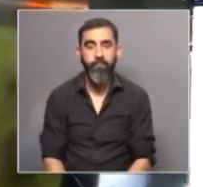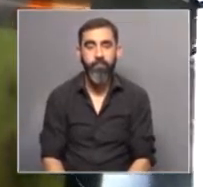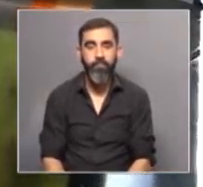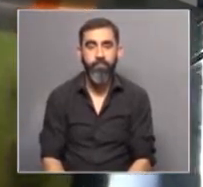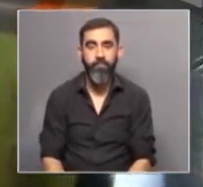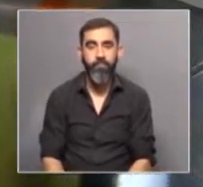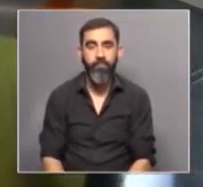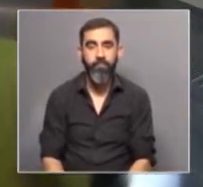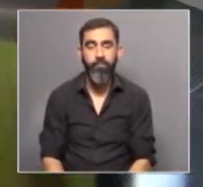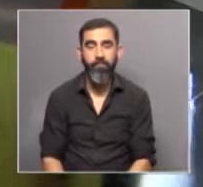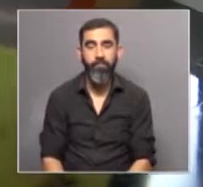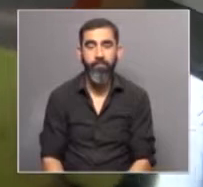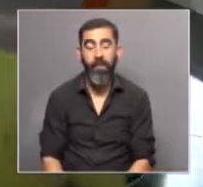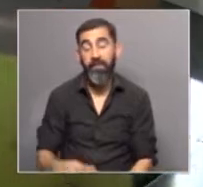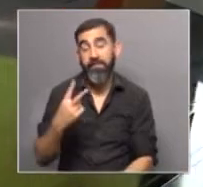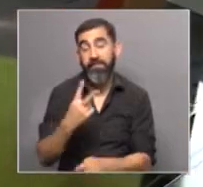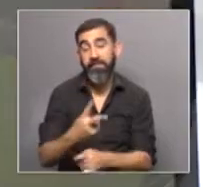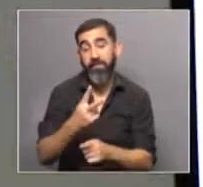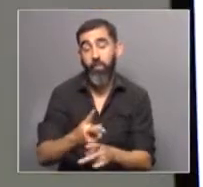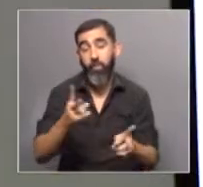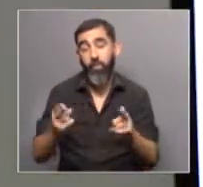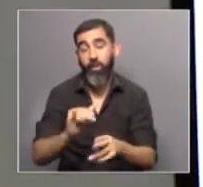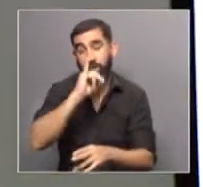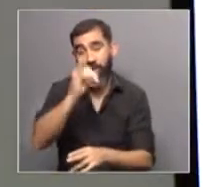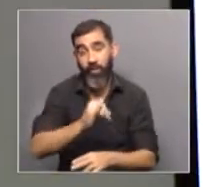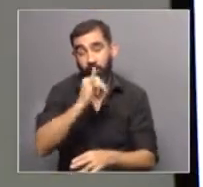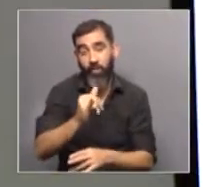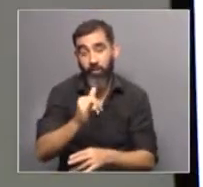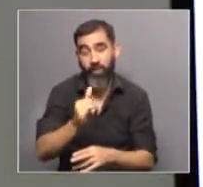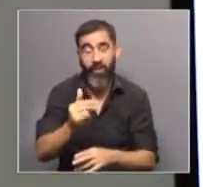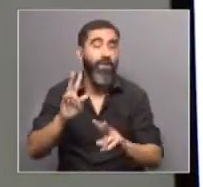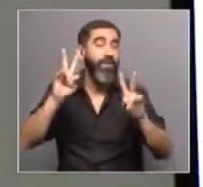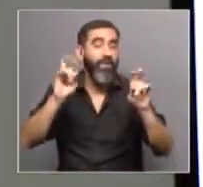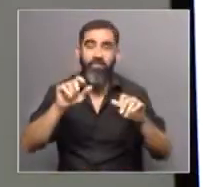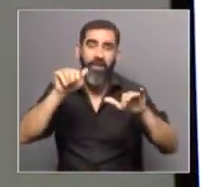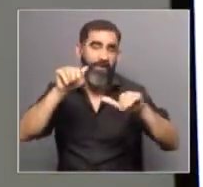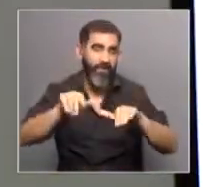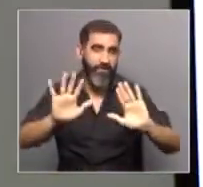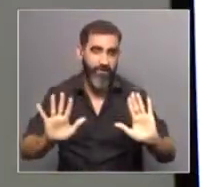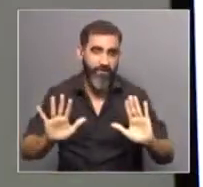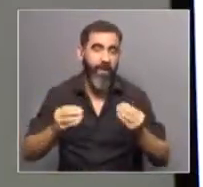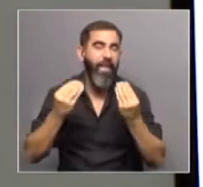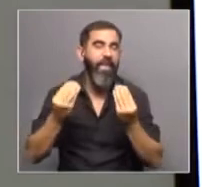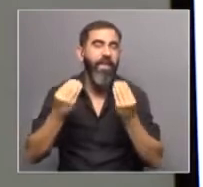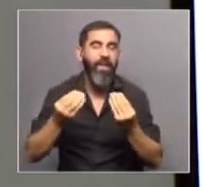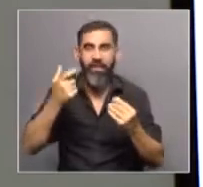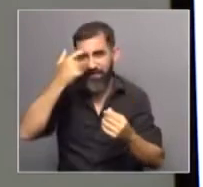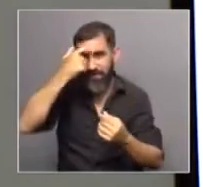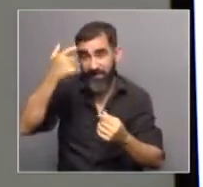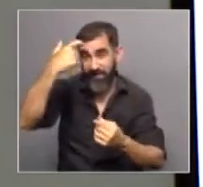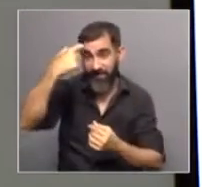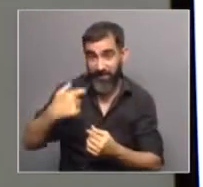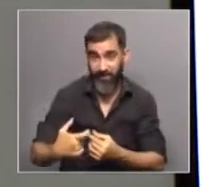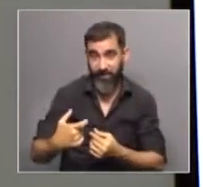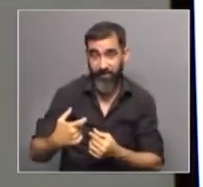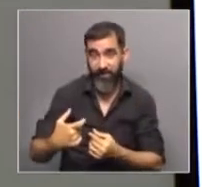Alexandra, bueno, y hasta acá la segunda parte de este informe que como decíamos, no tiene que ver con eso, con qué pasa con el científico cuando